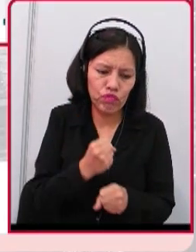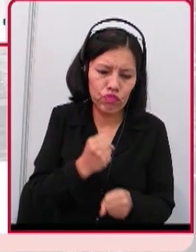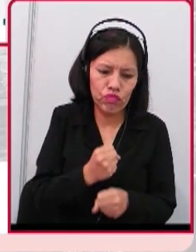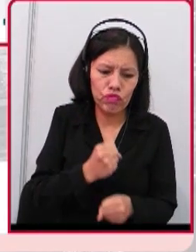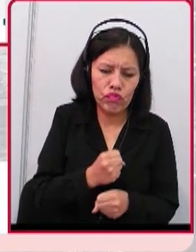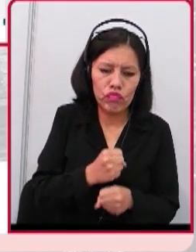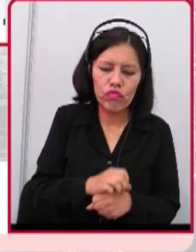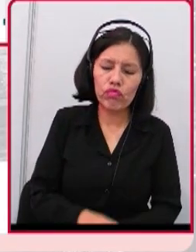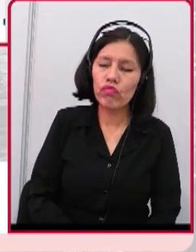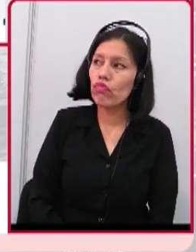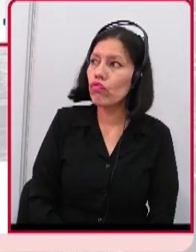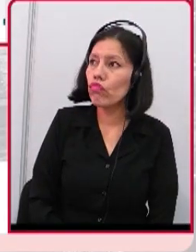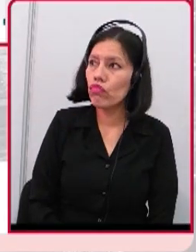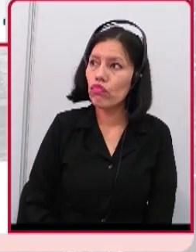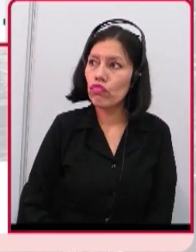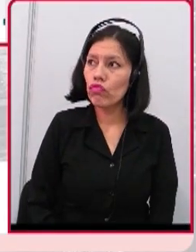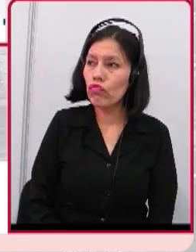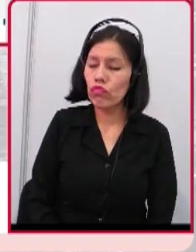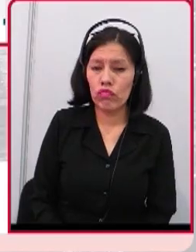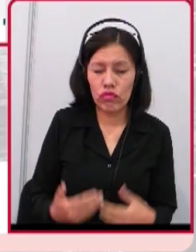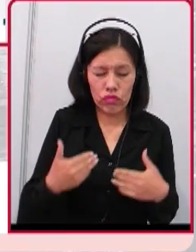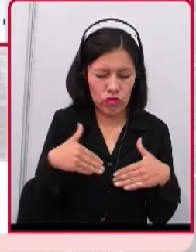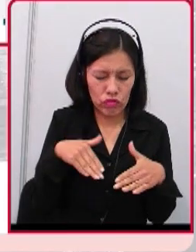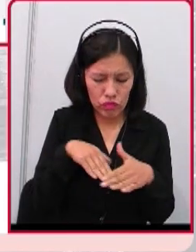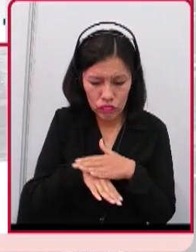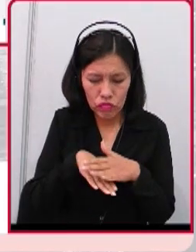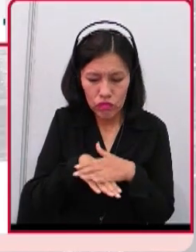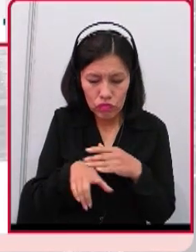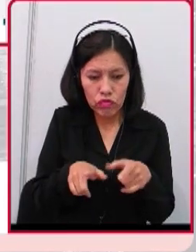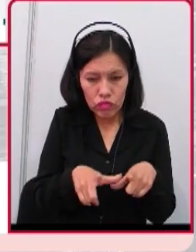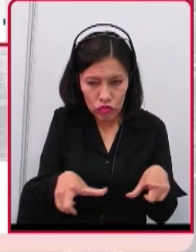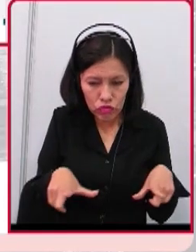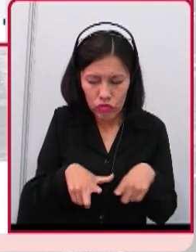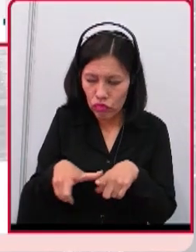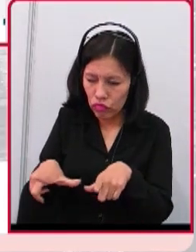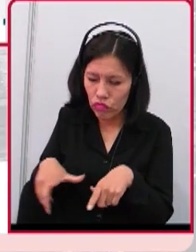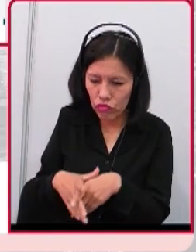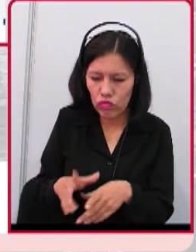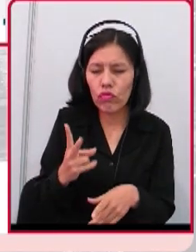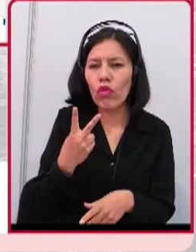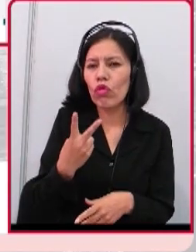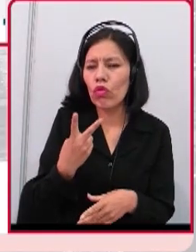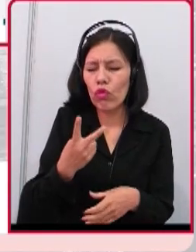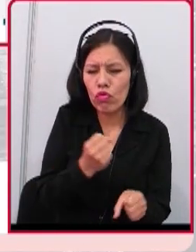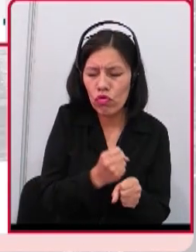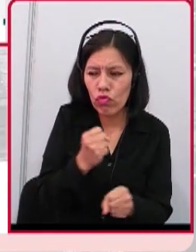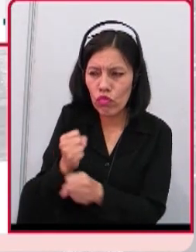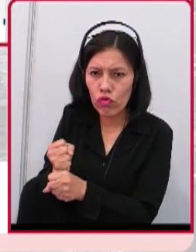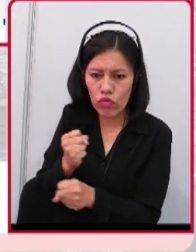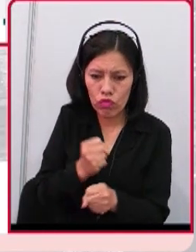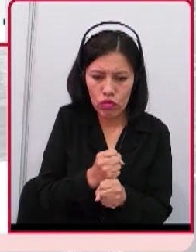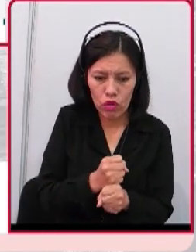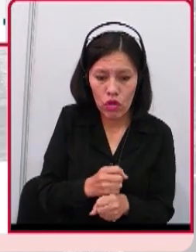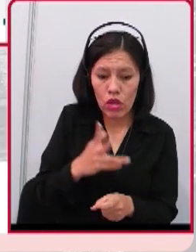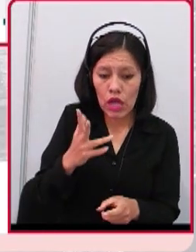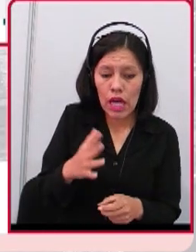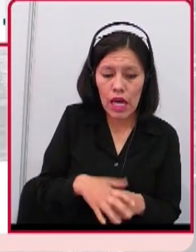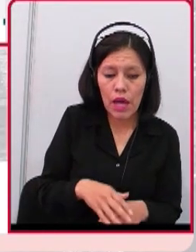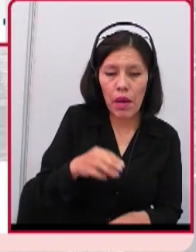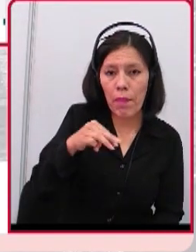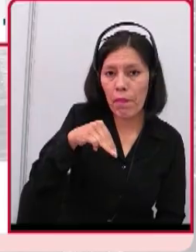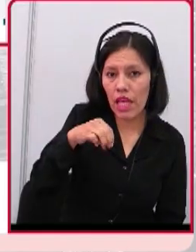Tenemos dentro del complejo Peñasquito 2 operaciones, Peñasco y Chile Colorado 2.